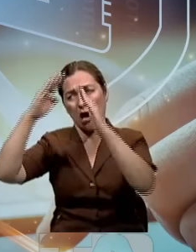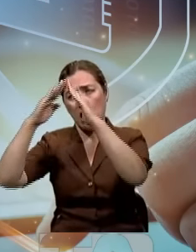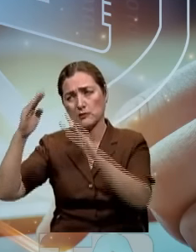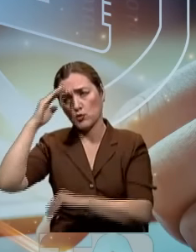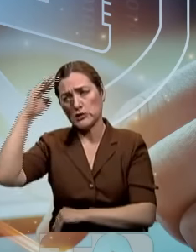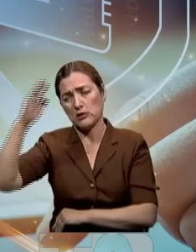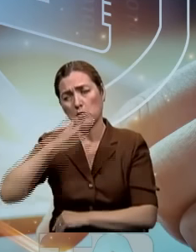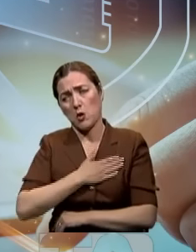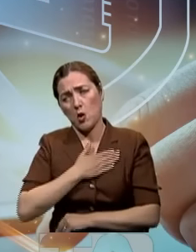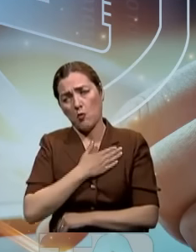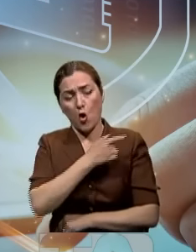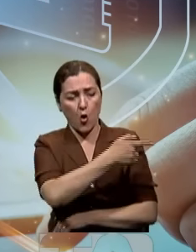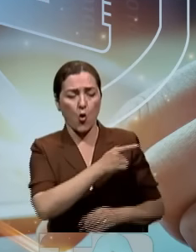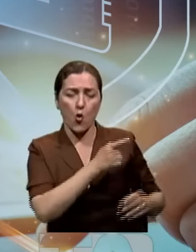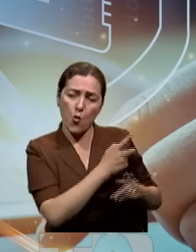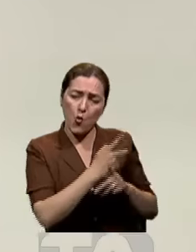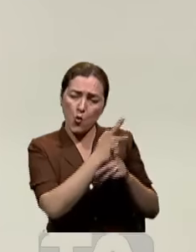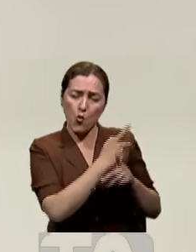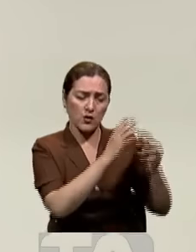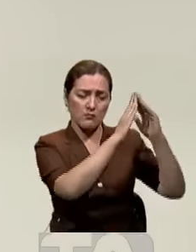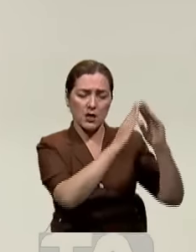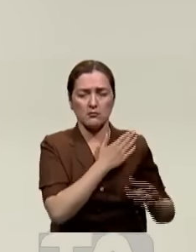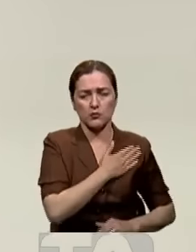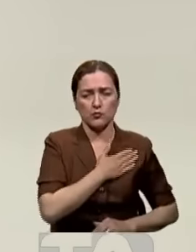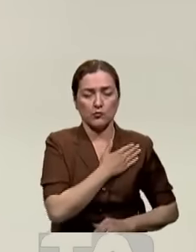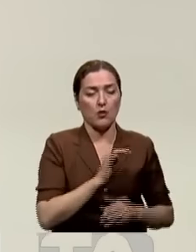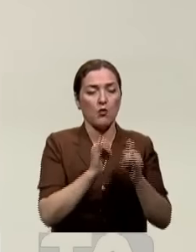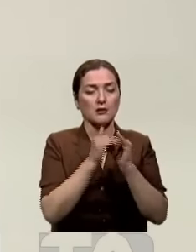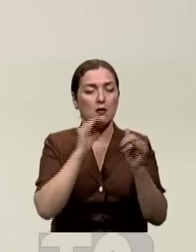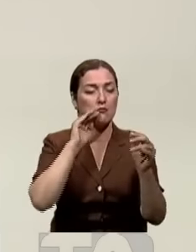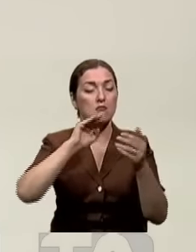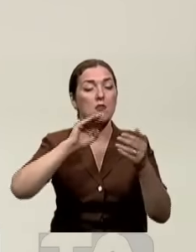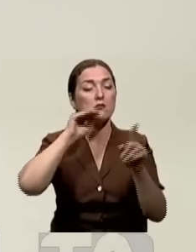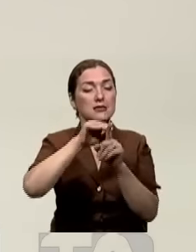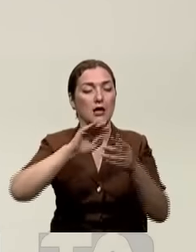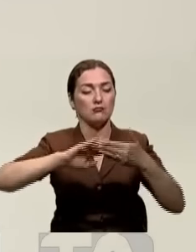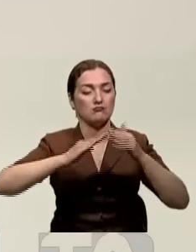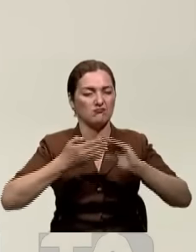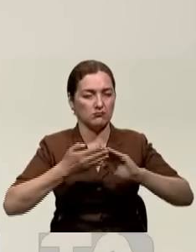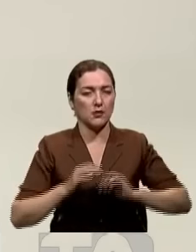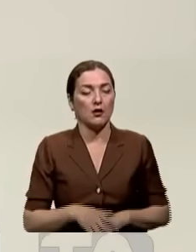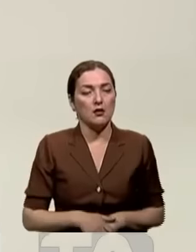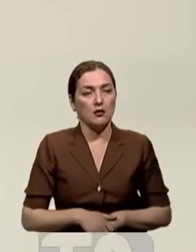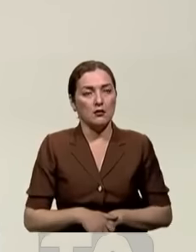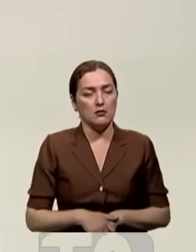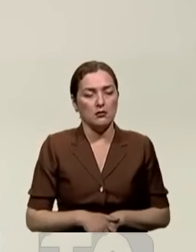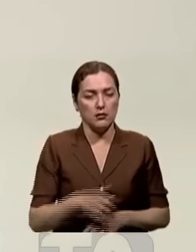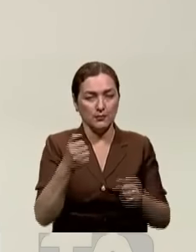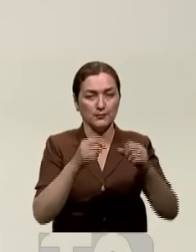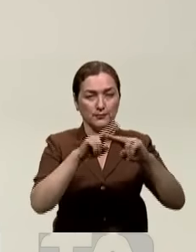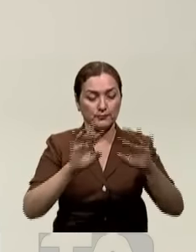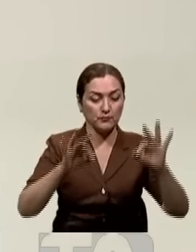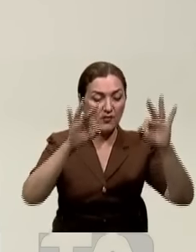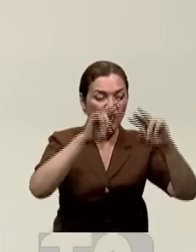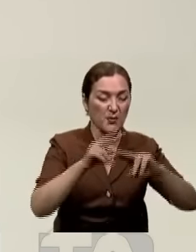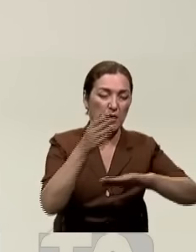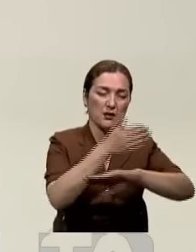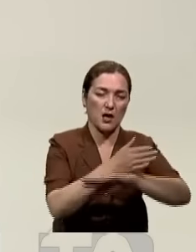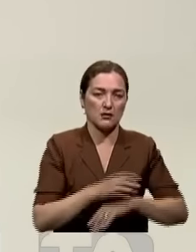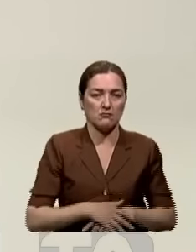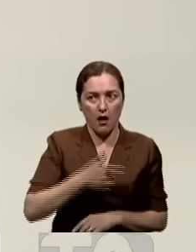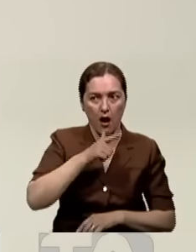cercana y participar de los chats comunitarios. Revisen su vehículo, el buen estado, que conduzcan sin ingerir bebidas